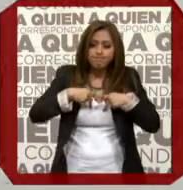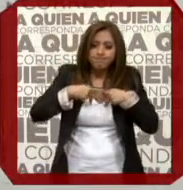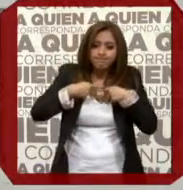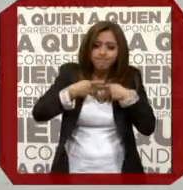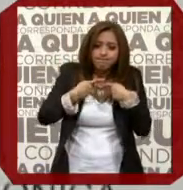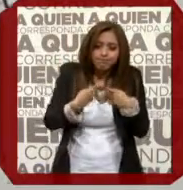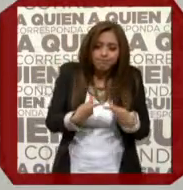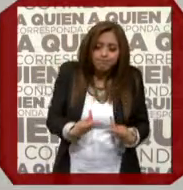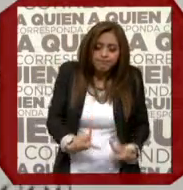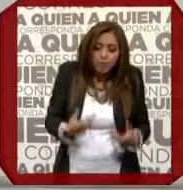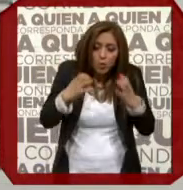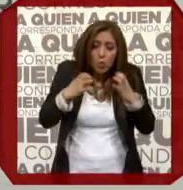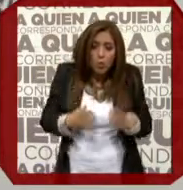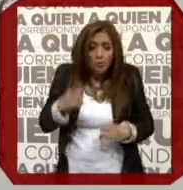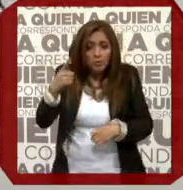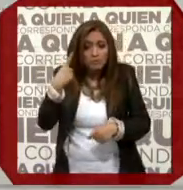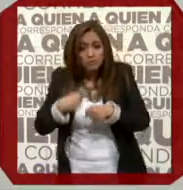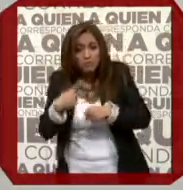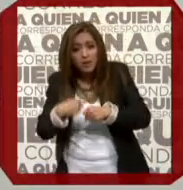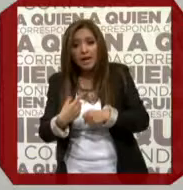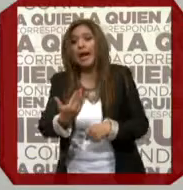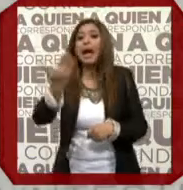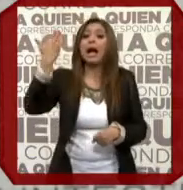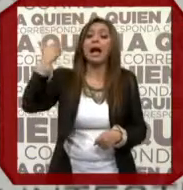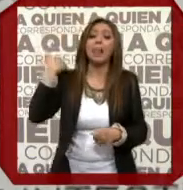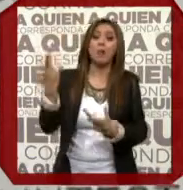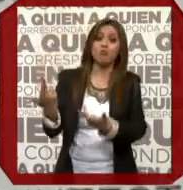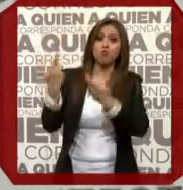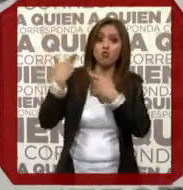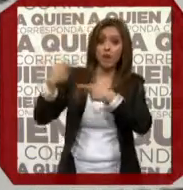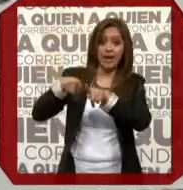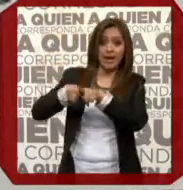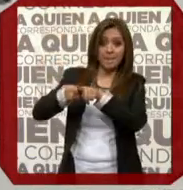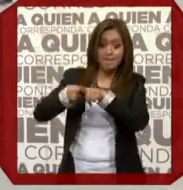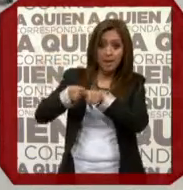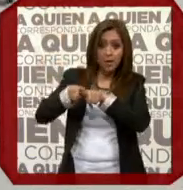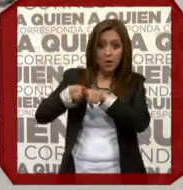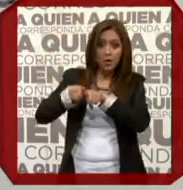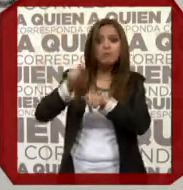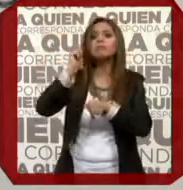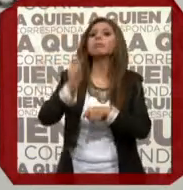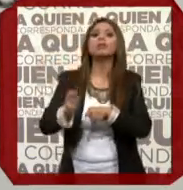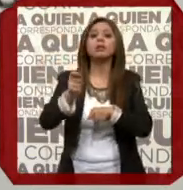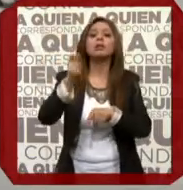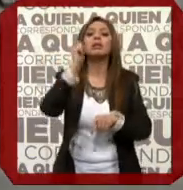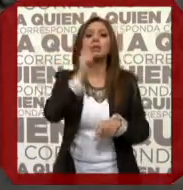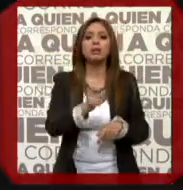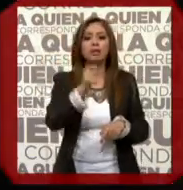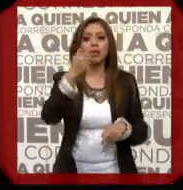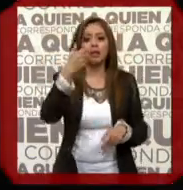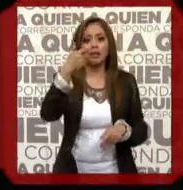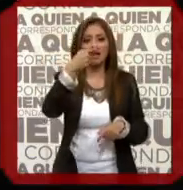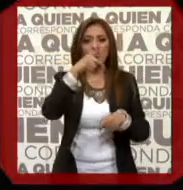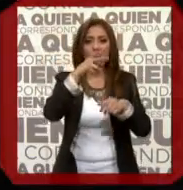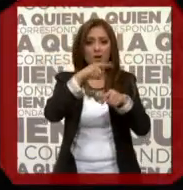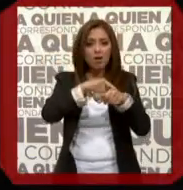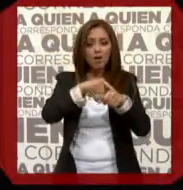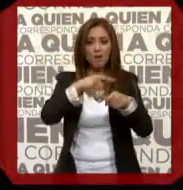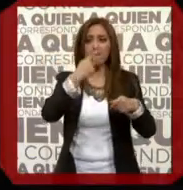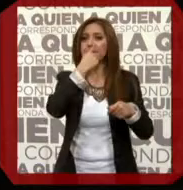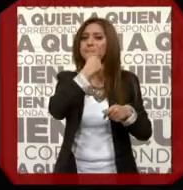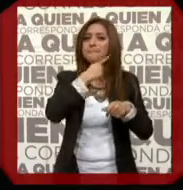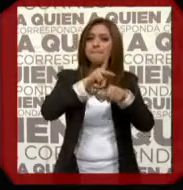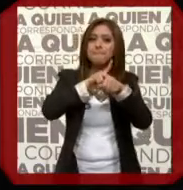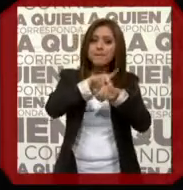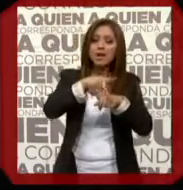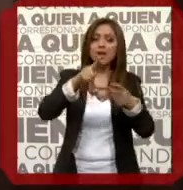su cuerpo. Y como consecuencia del último trasplante que recibió de su hermano, ha tenido la enfermedad injerto contra huésped en la piel, esófago,